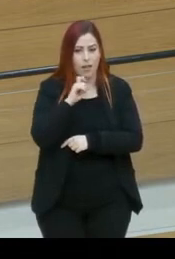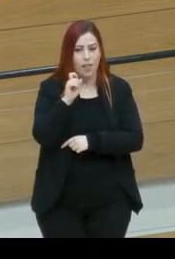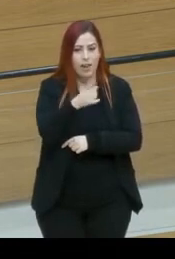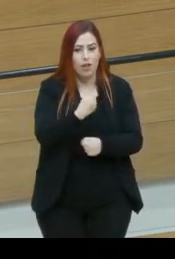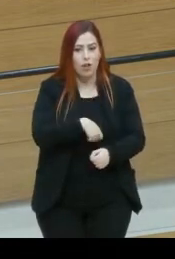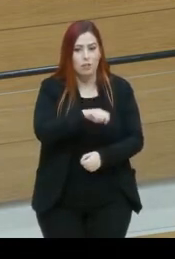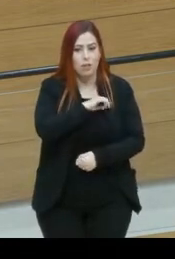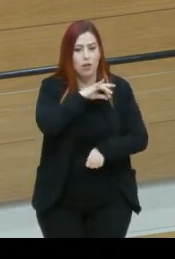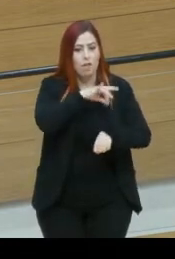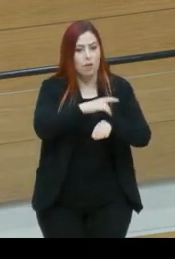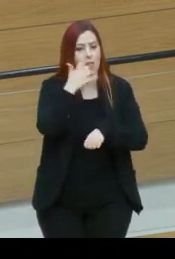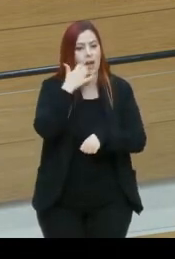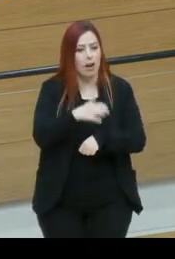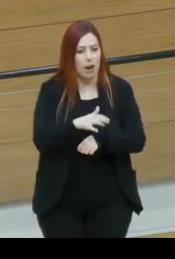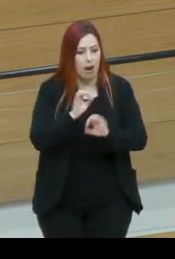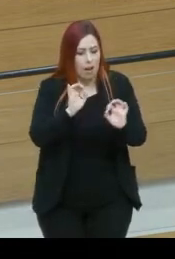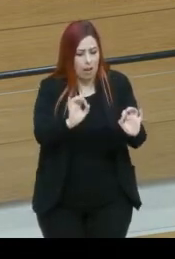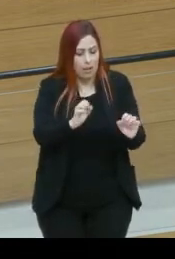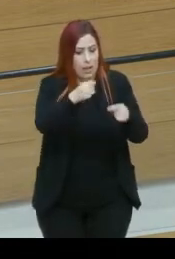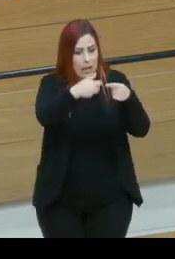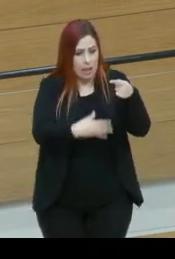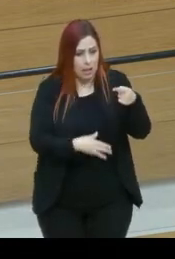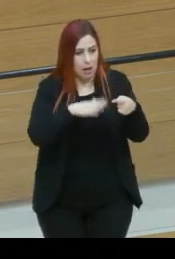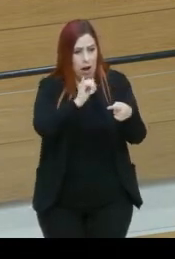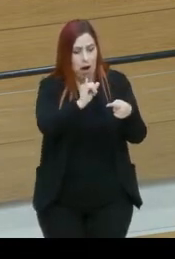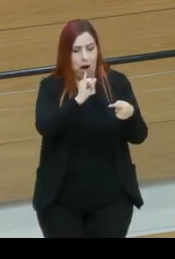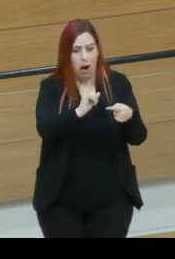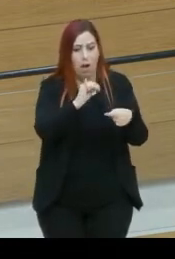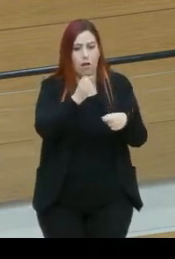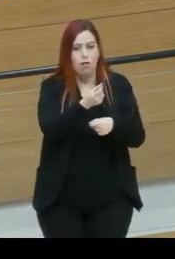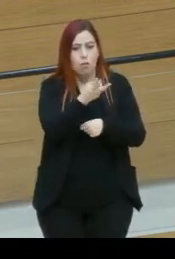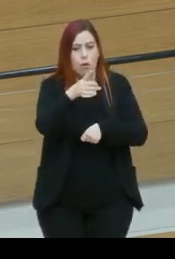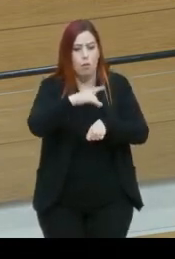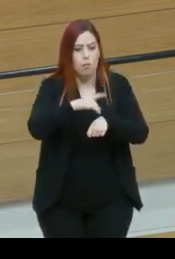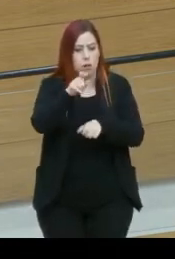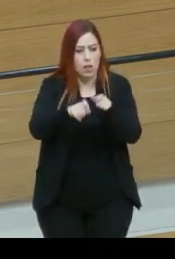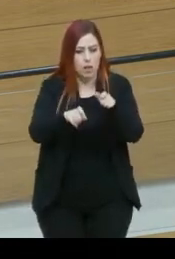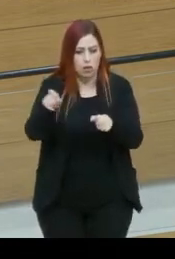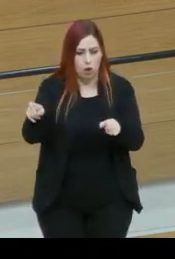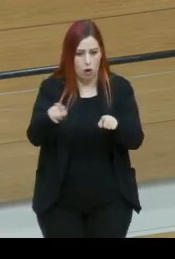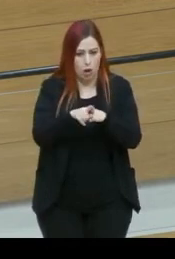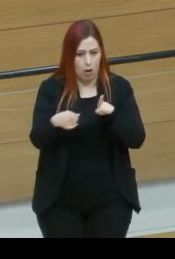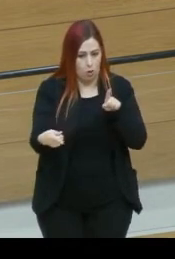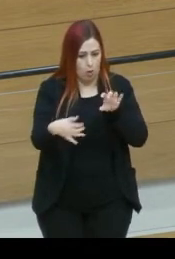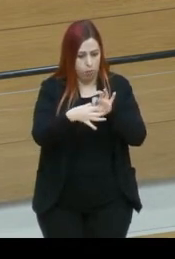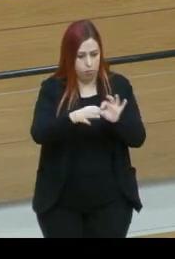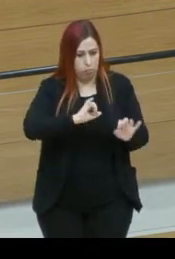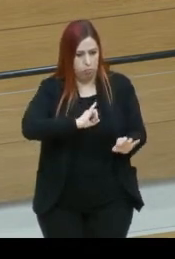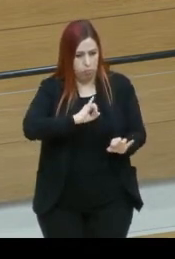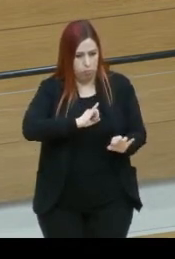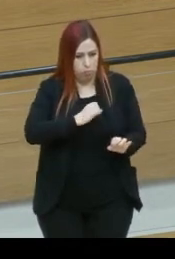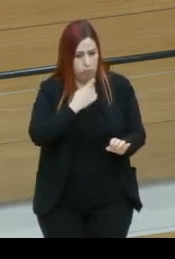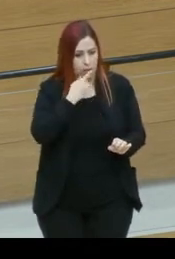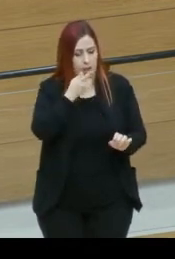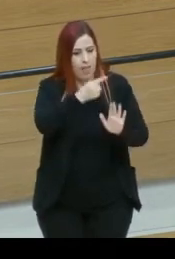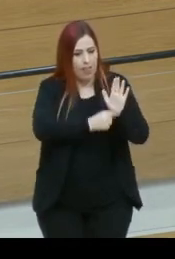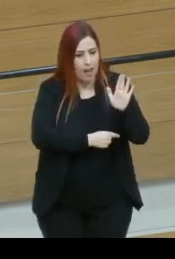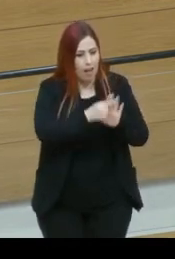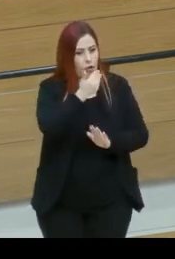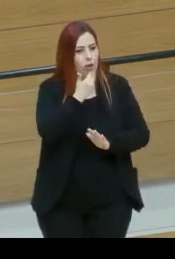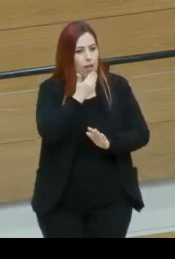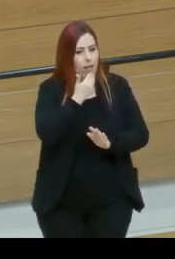de Enfermedades Raras, tiene su listado con el número de pacientes que están identificados, el porcentaje, la media de edad